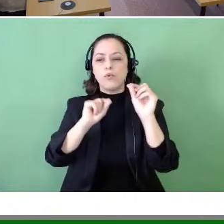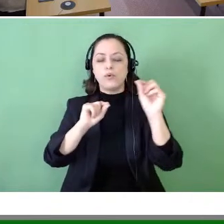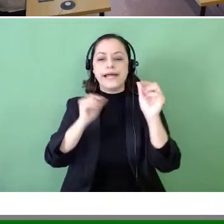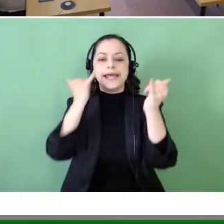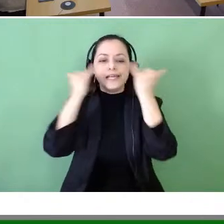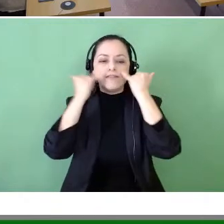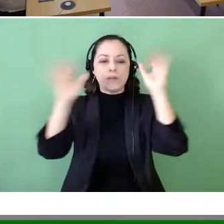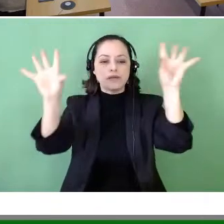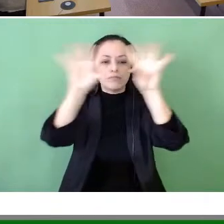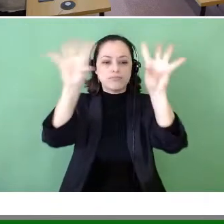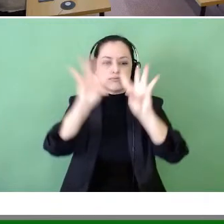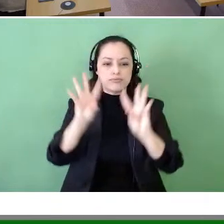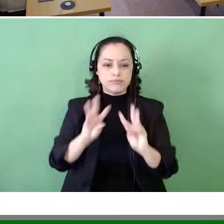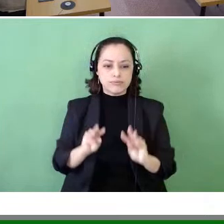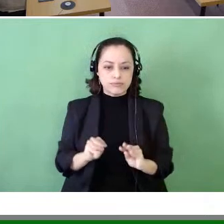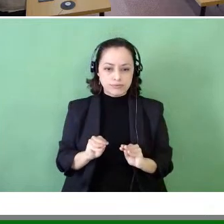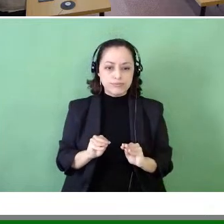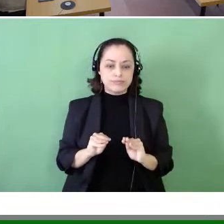todo, por cuatro